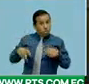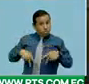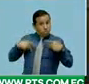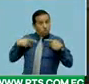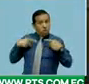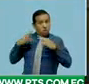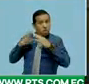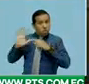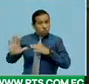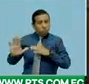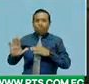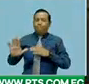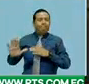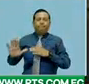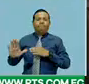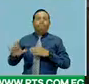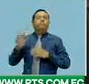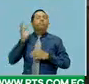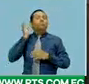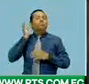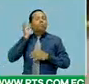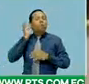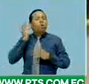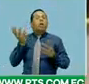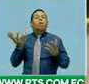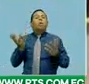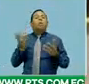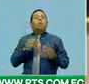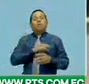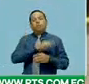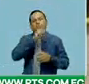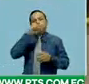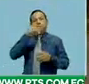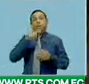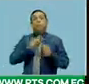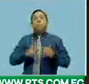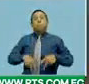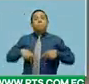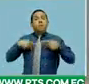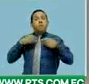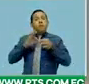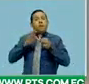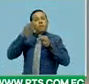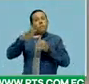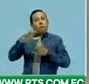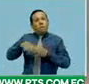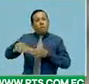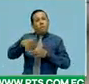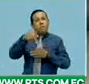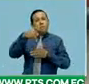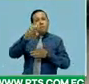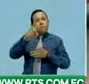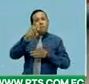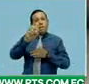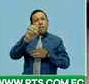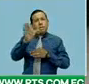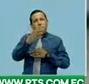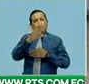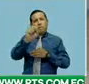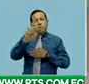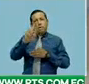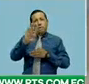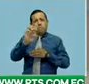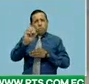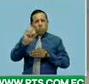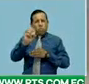de la zona 8. La occisa residía en Pedro Carbo. En este momento ya ha salido y equipos de la dinastía se han